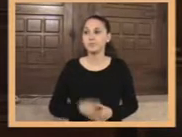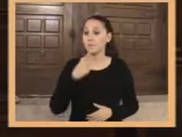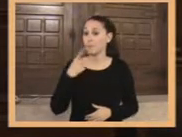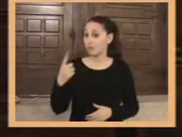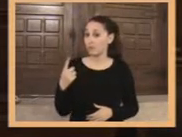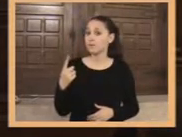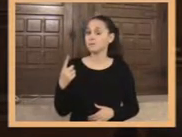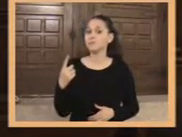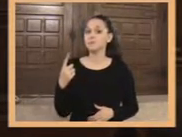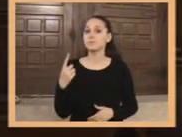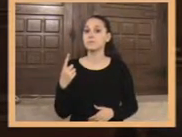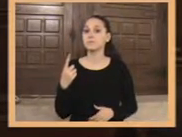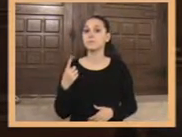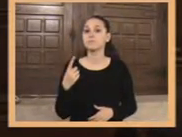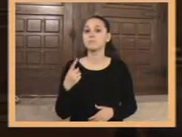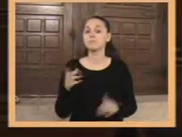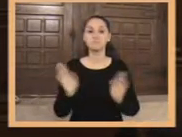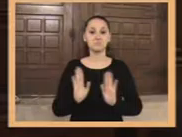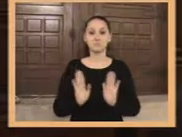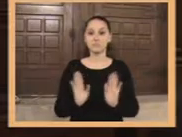solo tengo que decirle que la urgencia